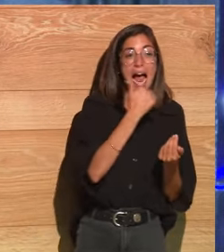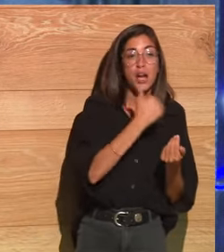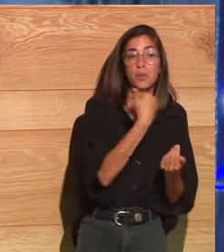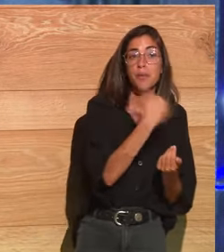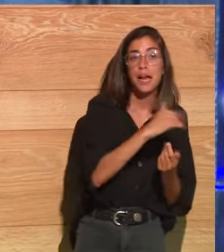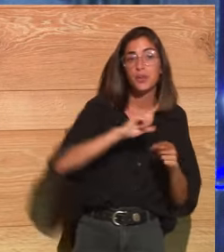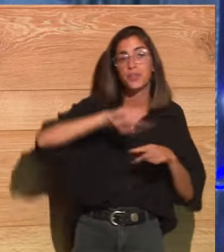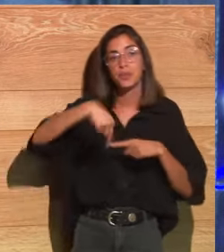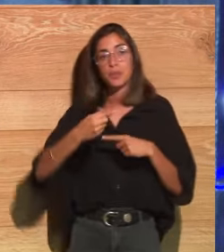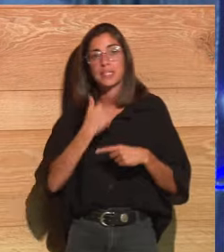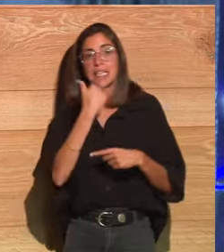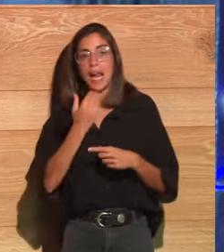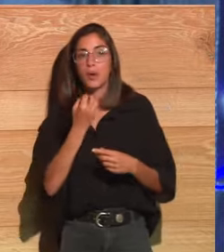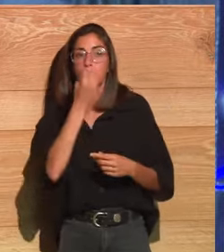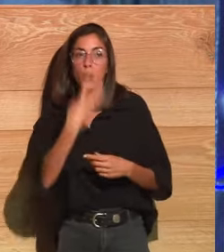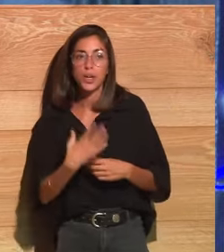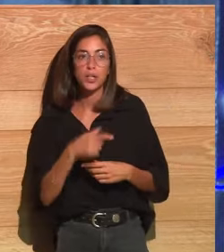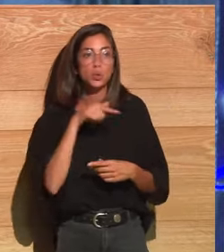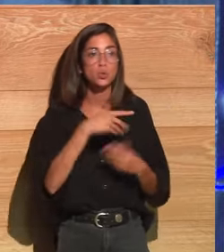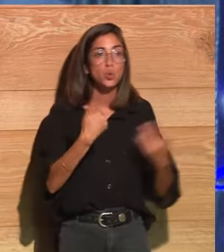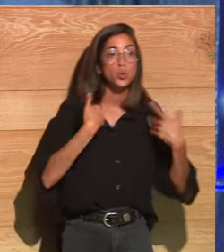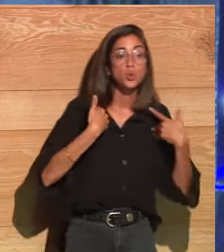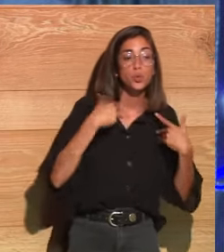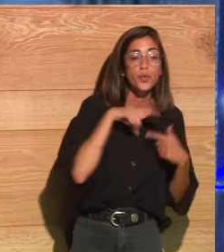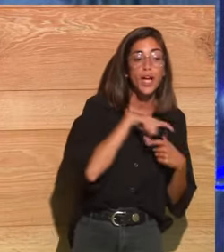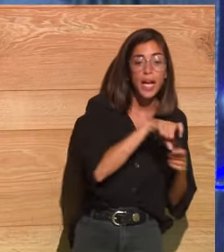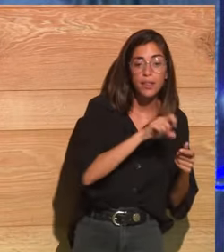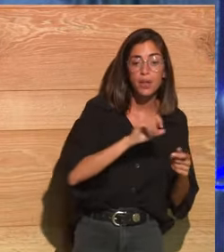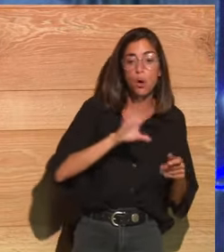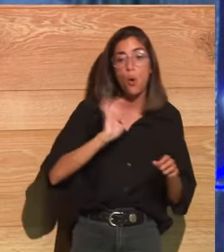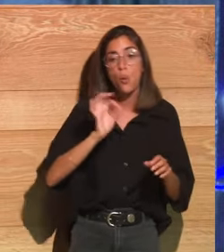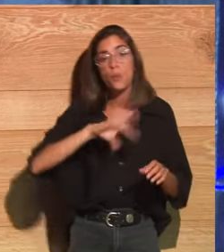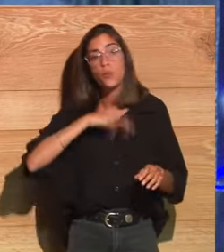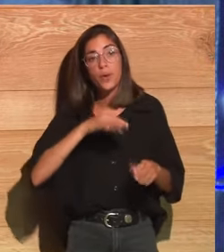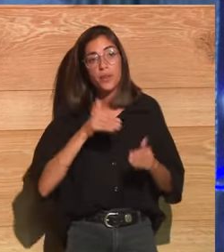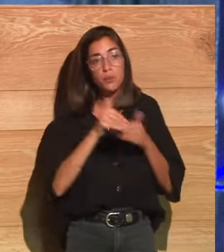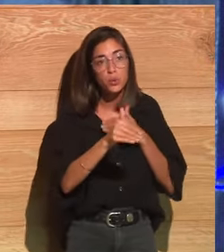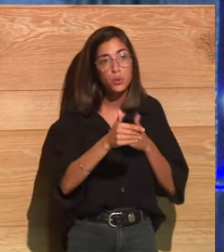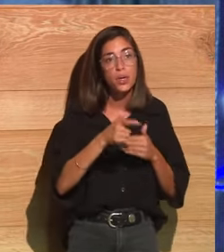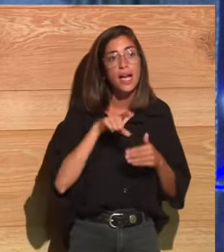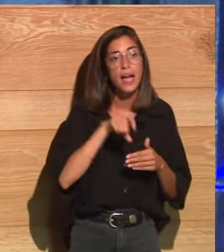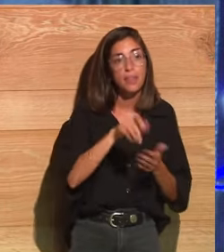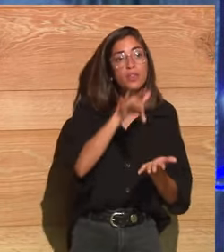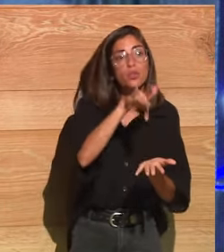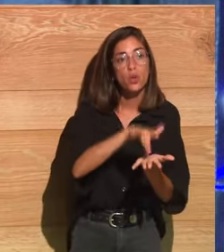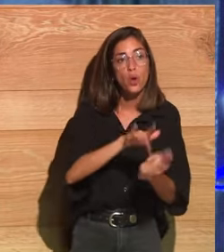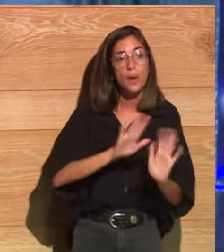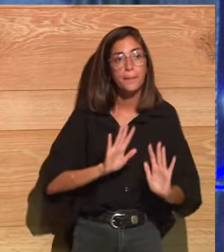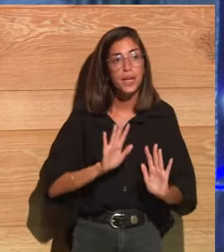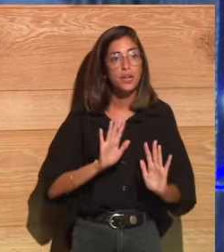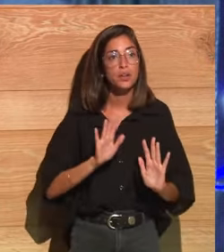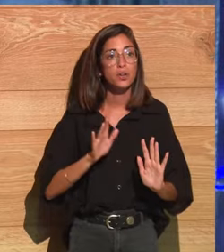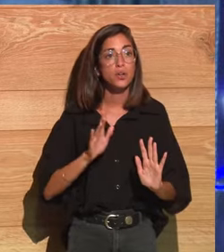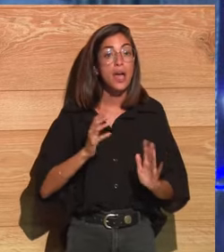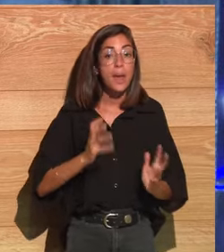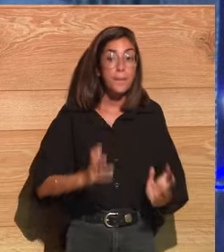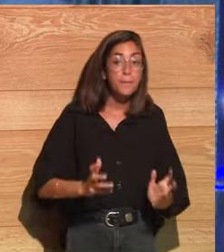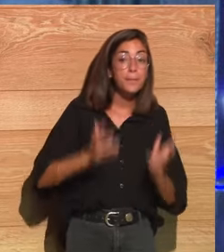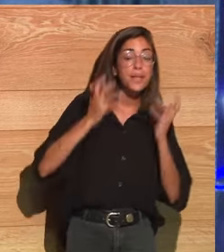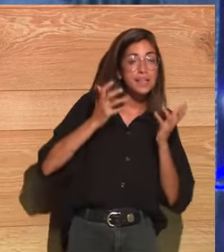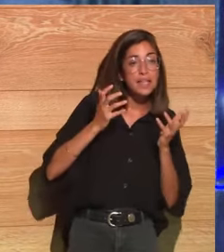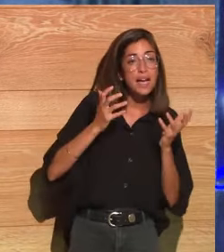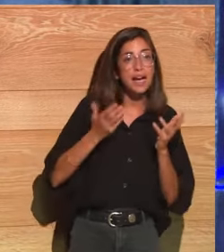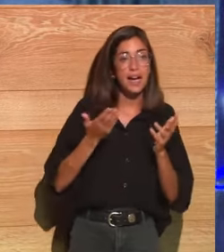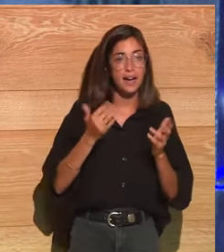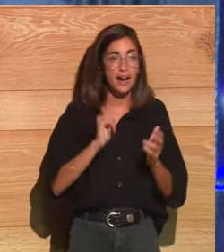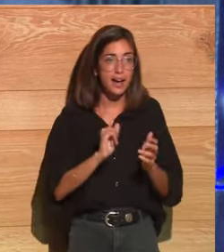¿no? Usted puede sufrir de un cáncer, o probablemente sufra un cáncer, o tengamos pandemias. Bueno, es que había una ventaja competitiva, pero claro,